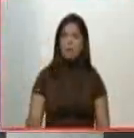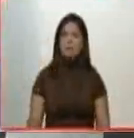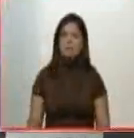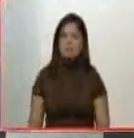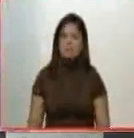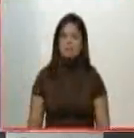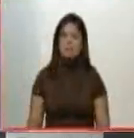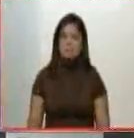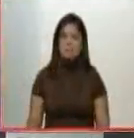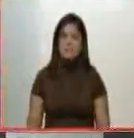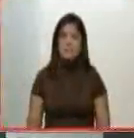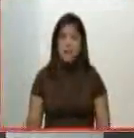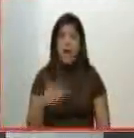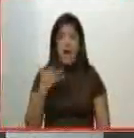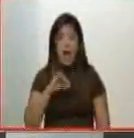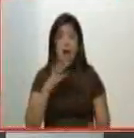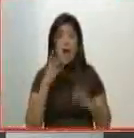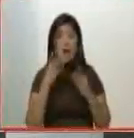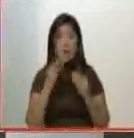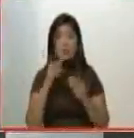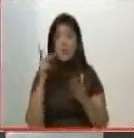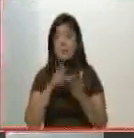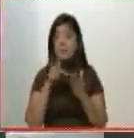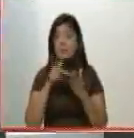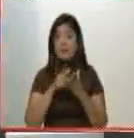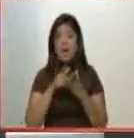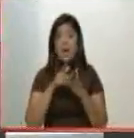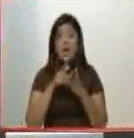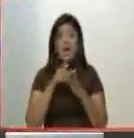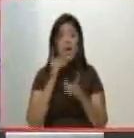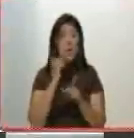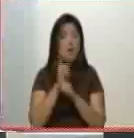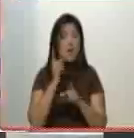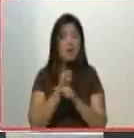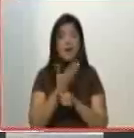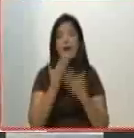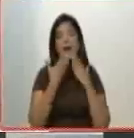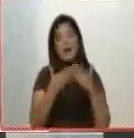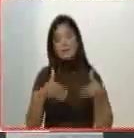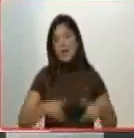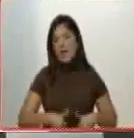varios medallistas olímpicos panamericanos. Gracias por todo el esfuerzo que hace.